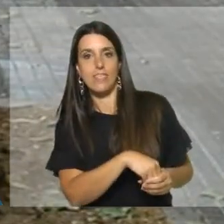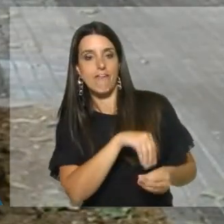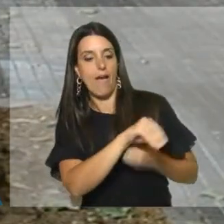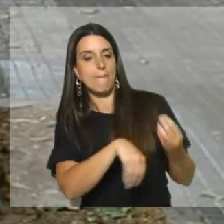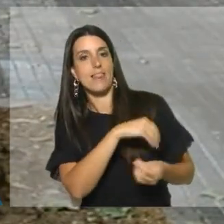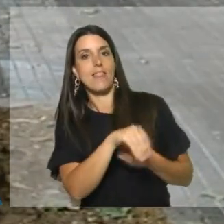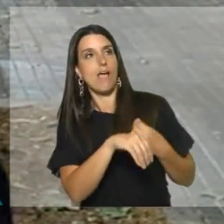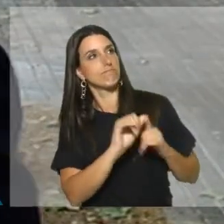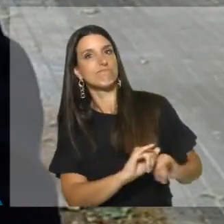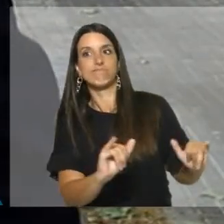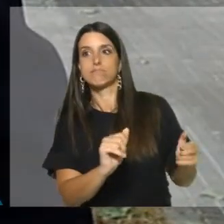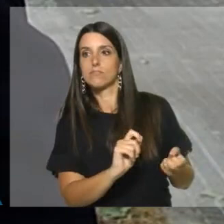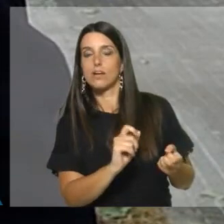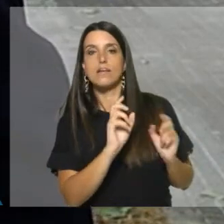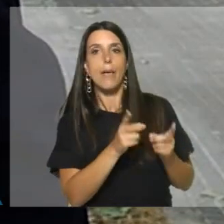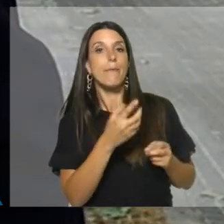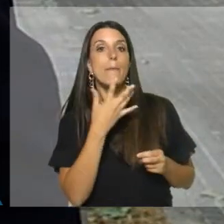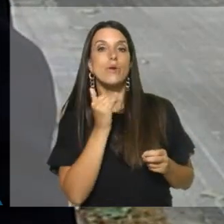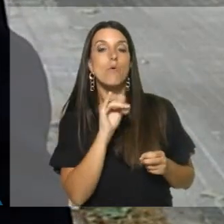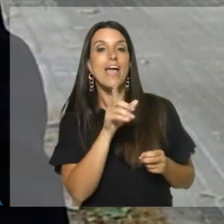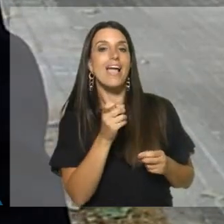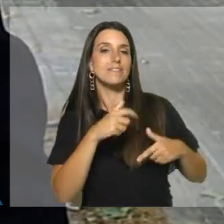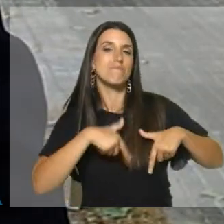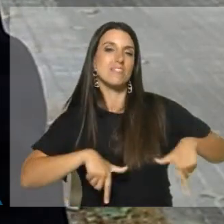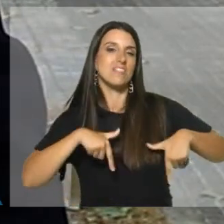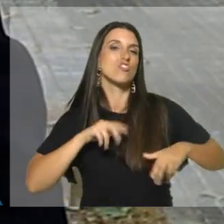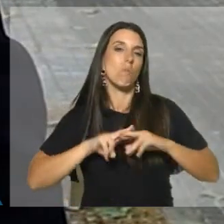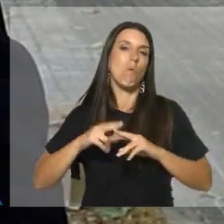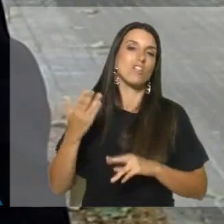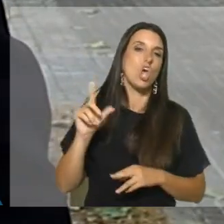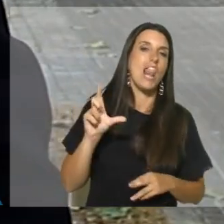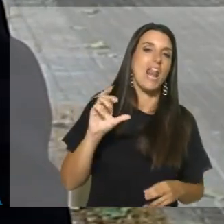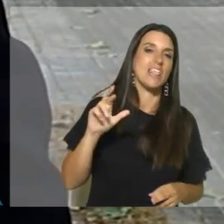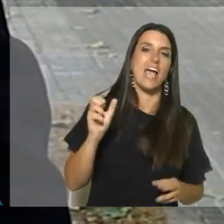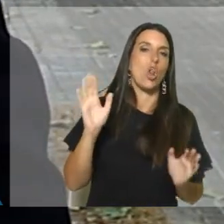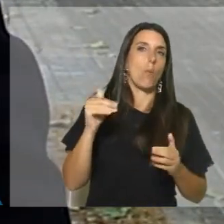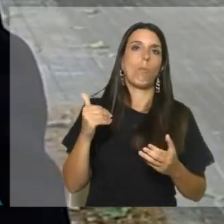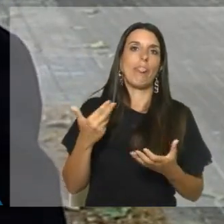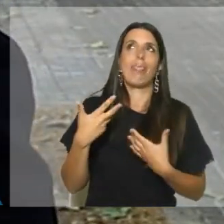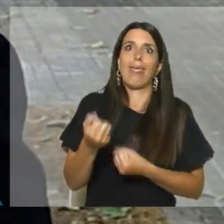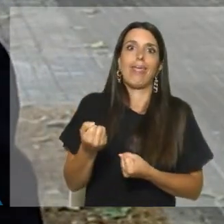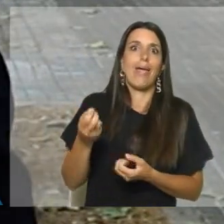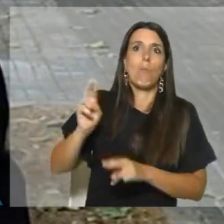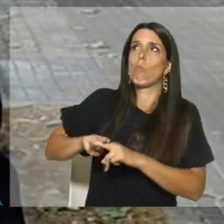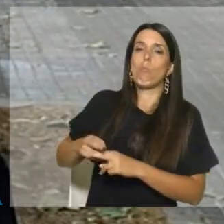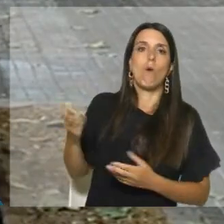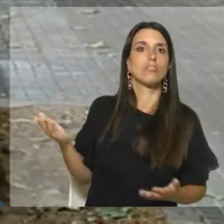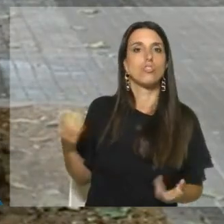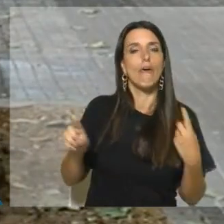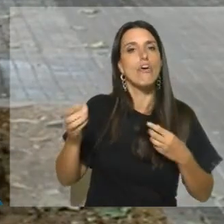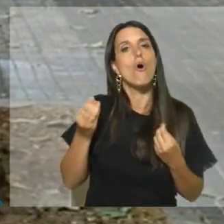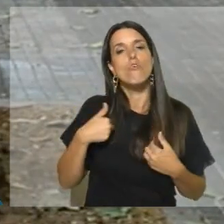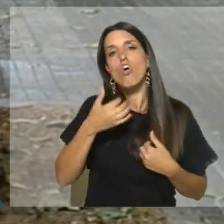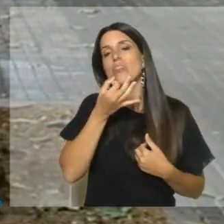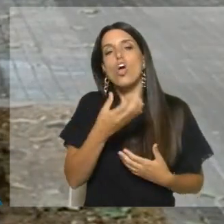familia, incluso hasta del exministro Jorge Larrañaga, que no se puede defender. Realmente, se lo digo desde lo